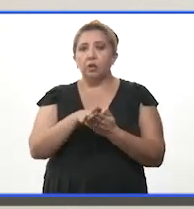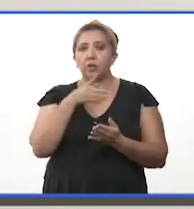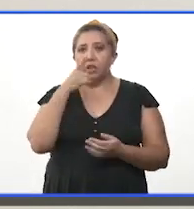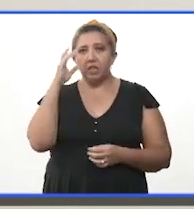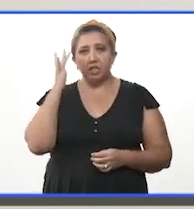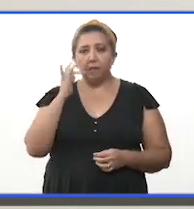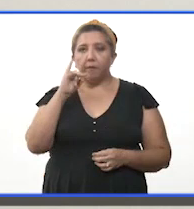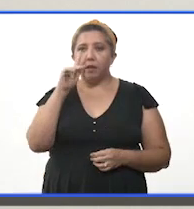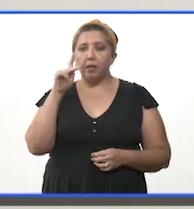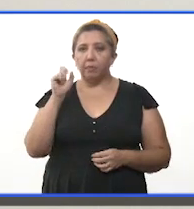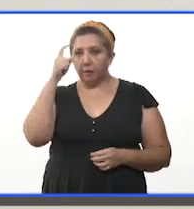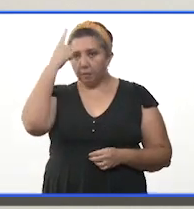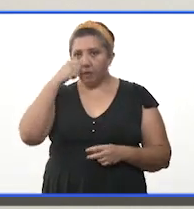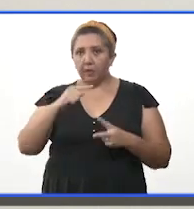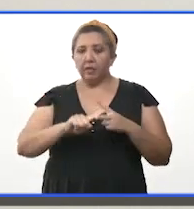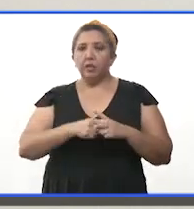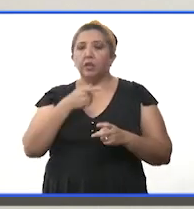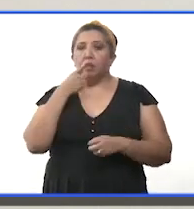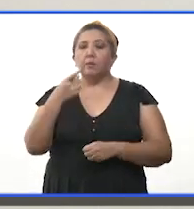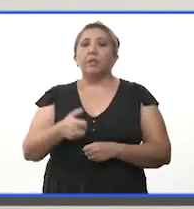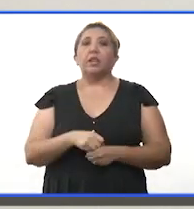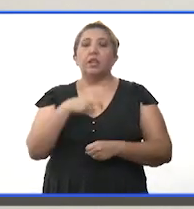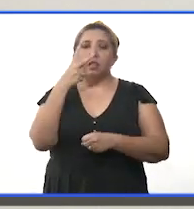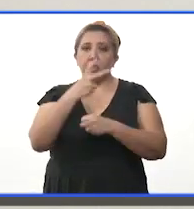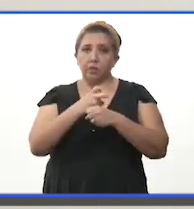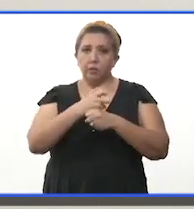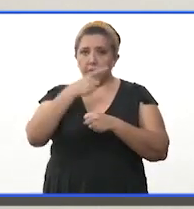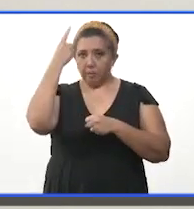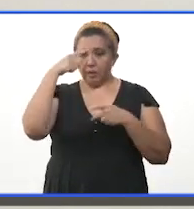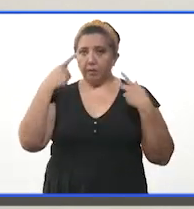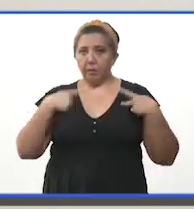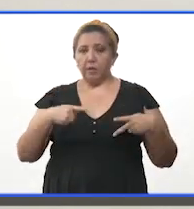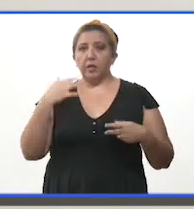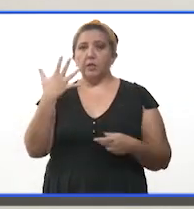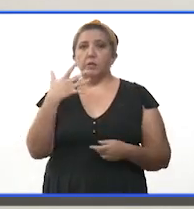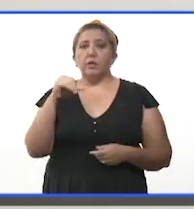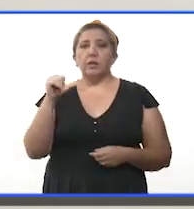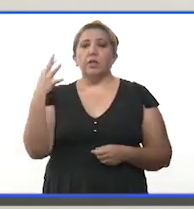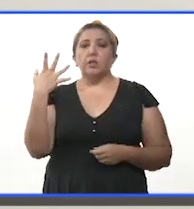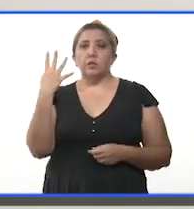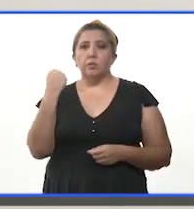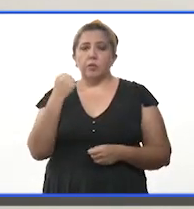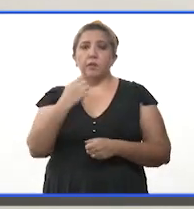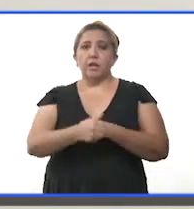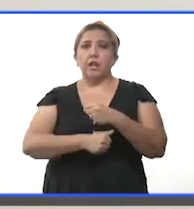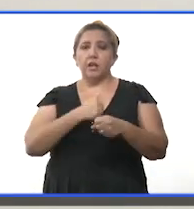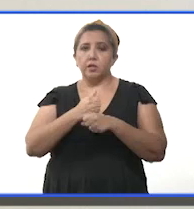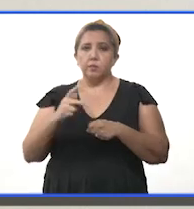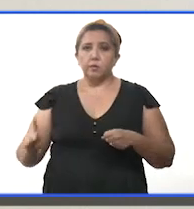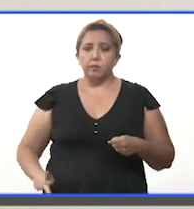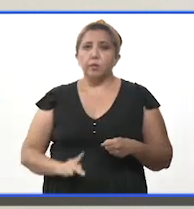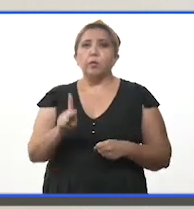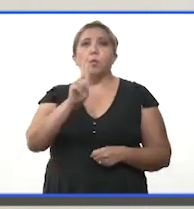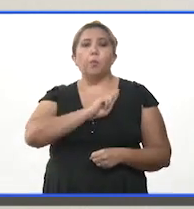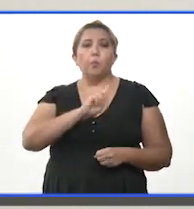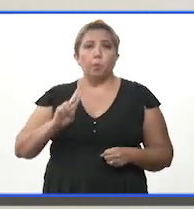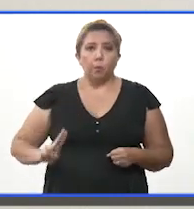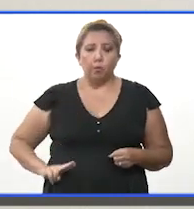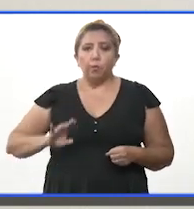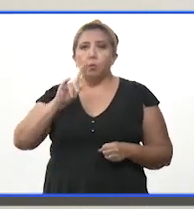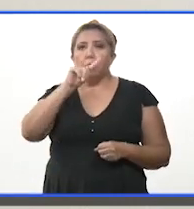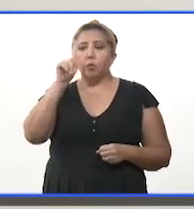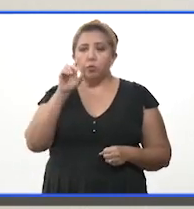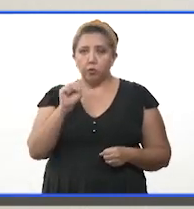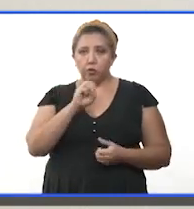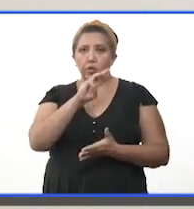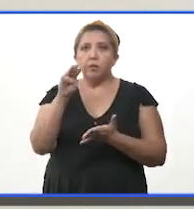Felipe. Para iniciar la aplicación de la segunda dosis para personas de 50 a 59 años en los municipios de Humán, Buxots